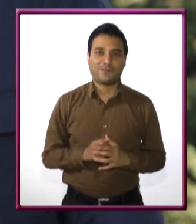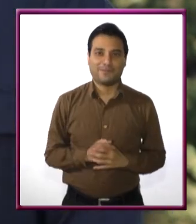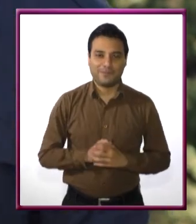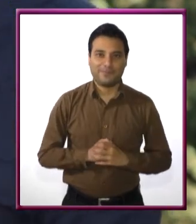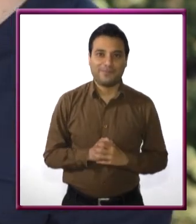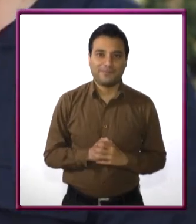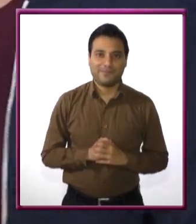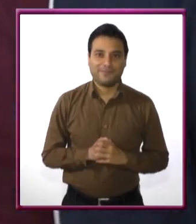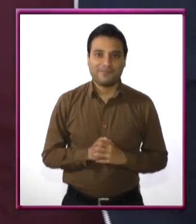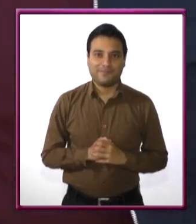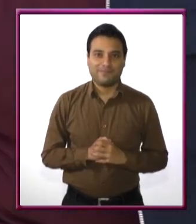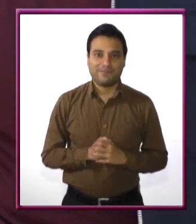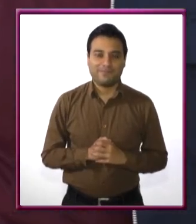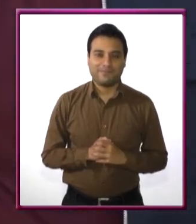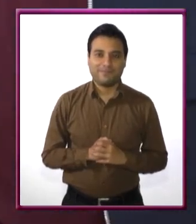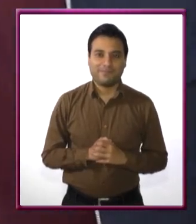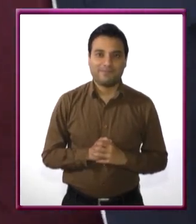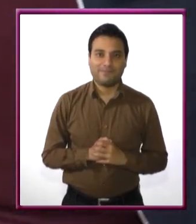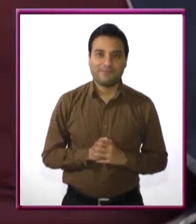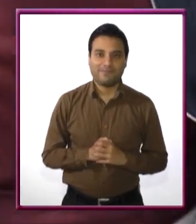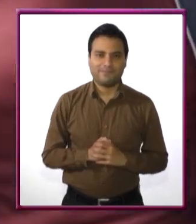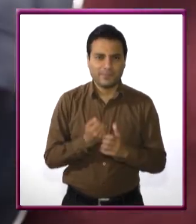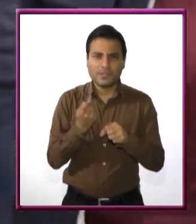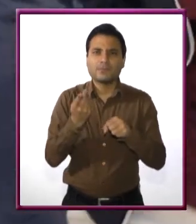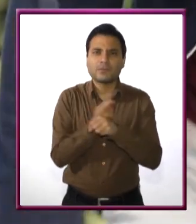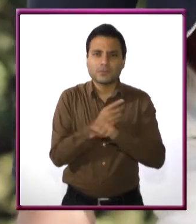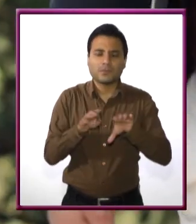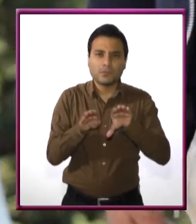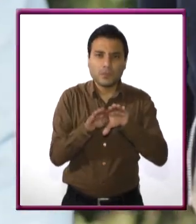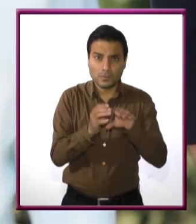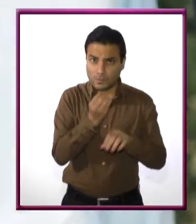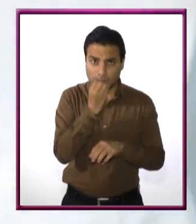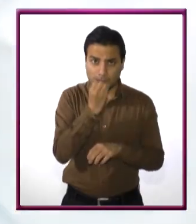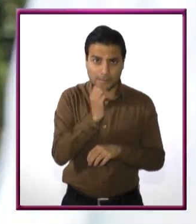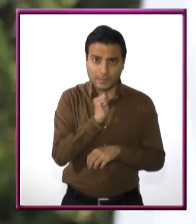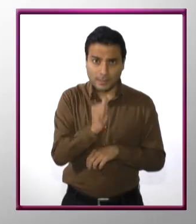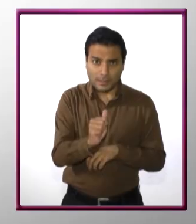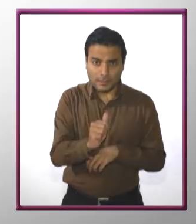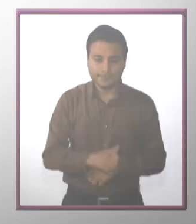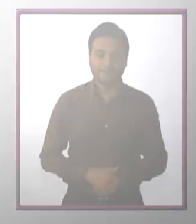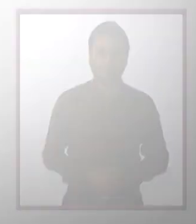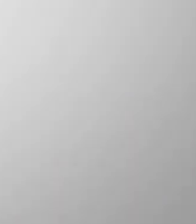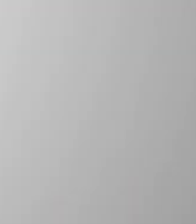¡Comenzamos! Oye, Ismara, ¿qué tienes, amiga? ¿Te desvelaste? Un poco.